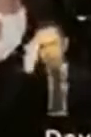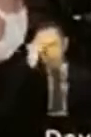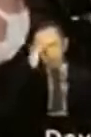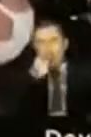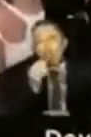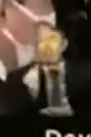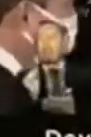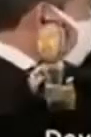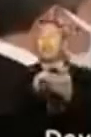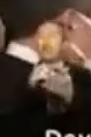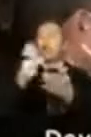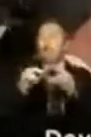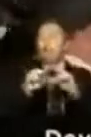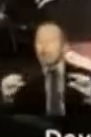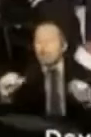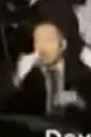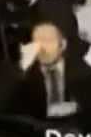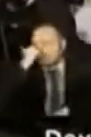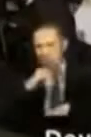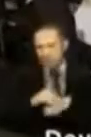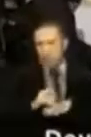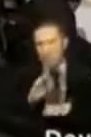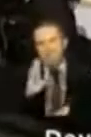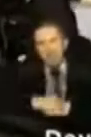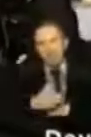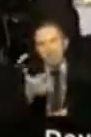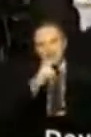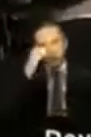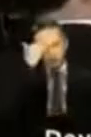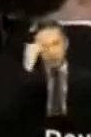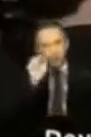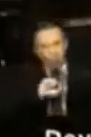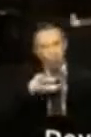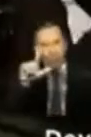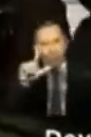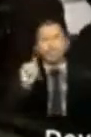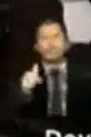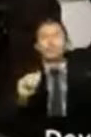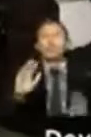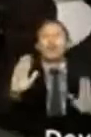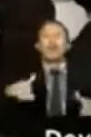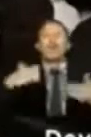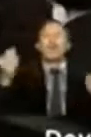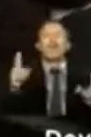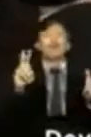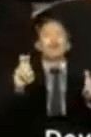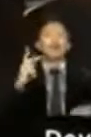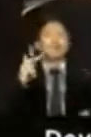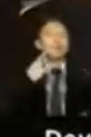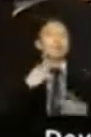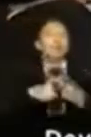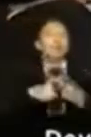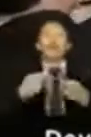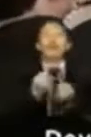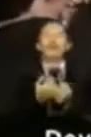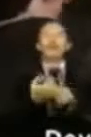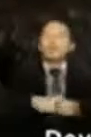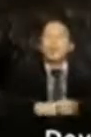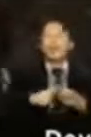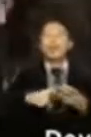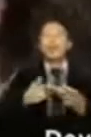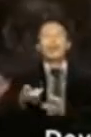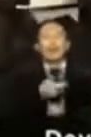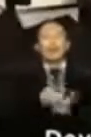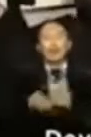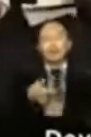inversión en el sector, que permitiría más competencia, y que a partir de la mayor competencia las empresas se verían